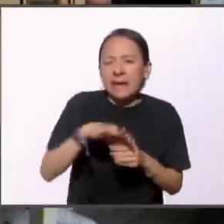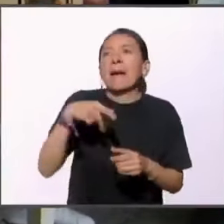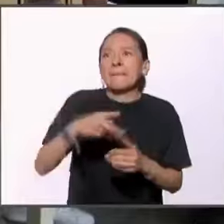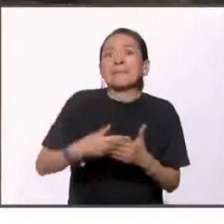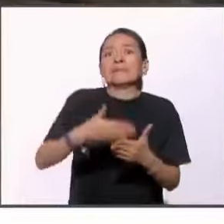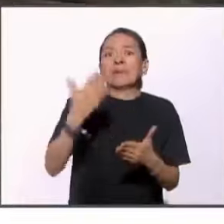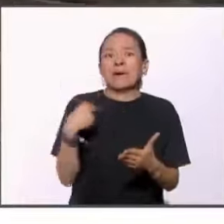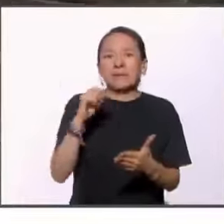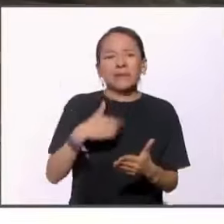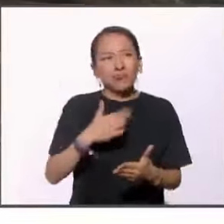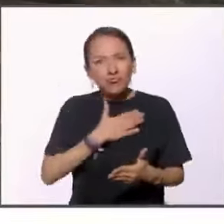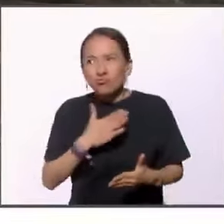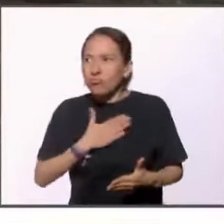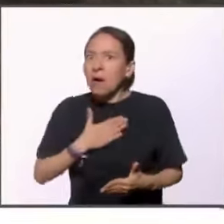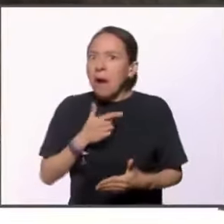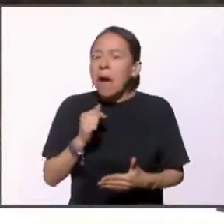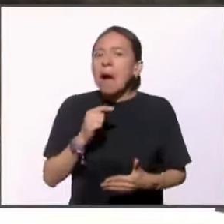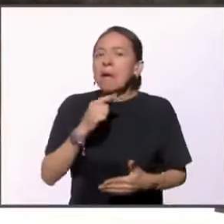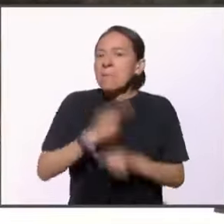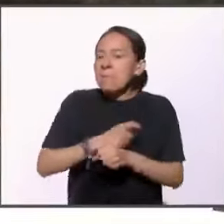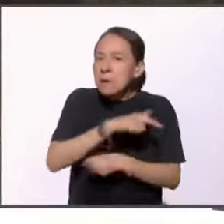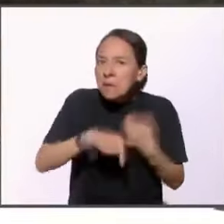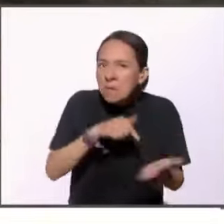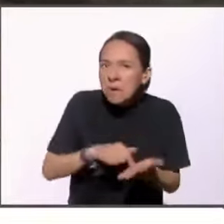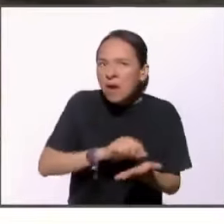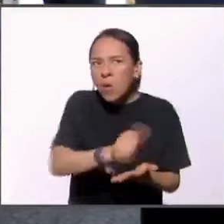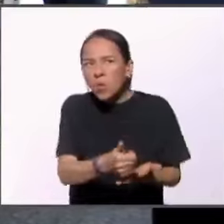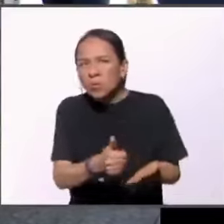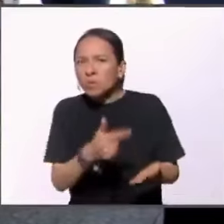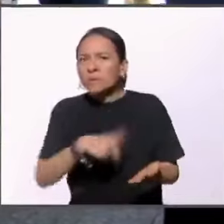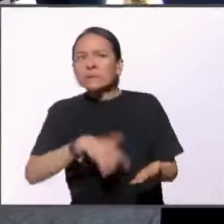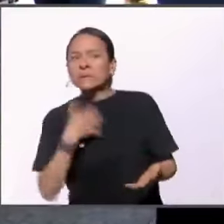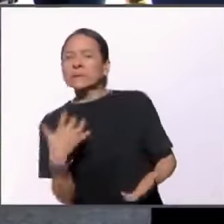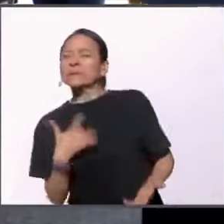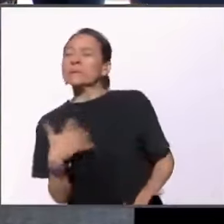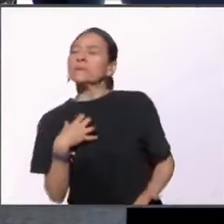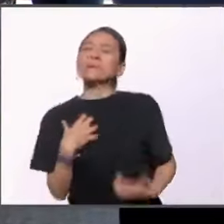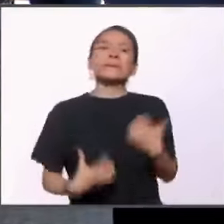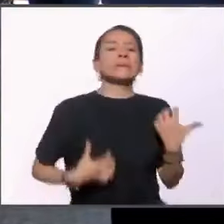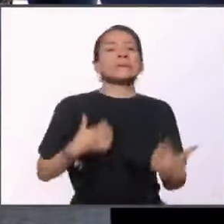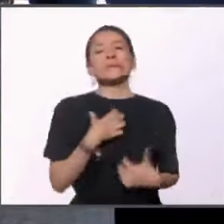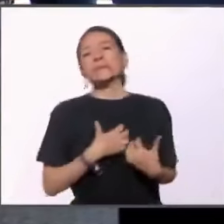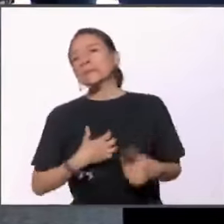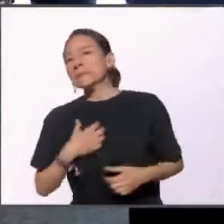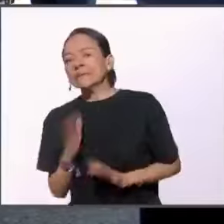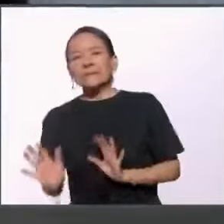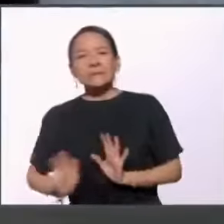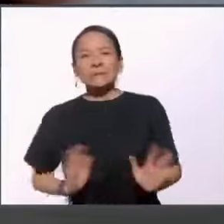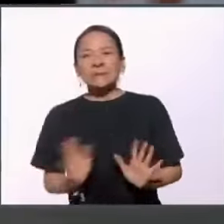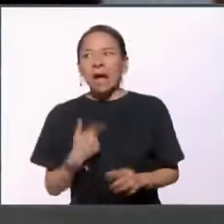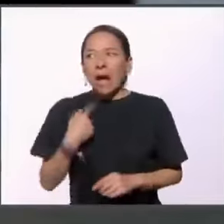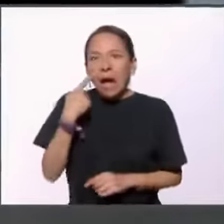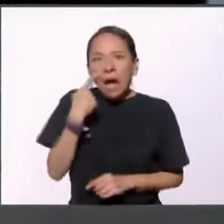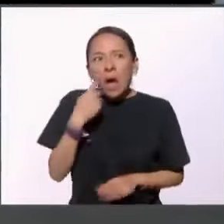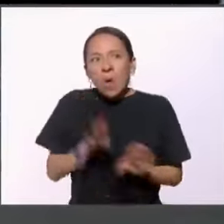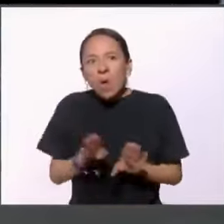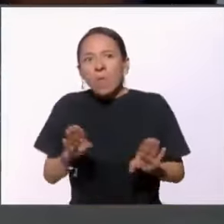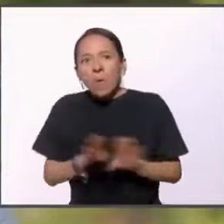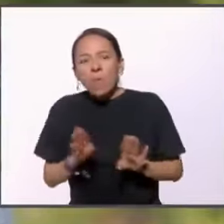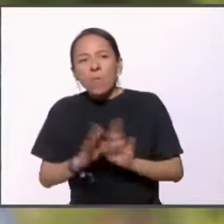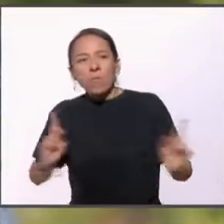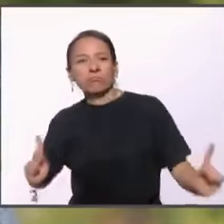las preferencias electorales, en el oficialismo comenzó la inquietud y desesperación. Y se barajaron nombres para sustituir a